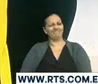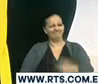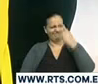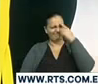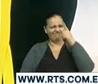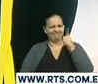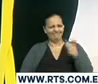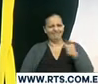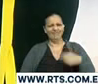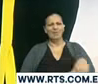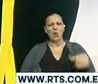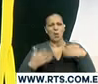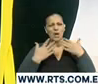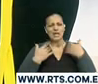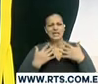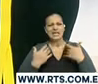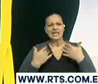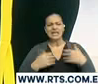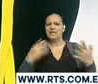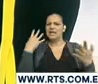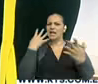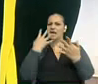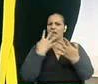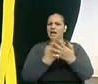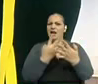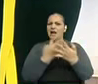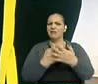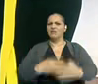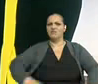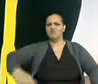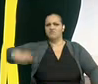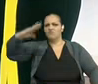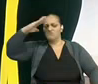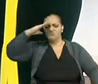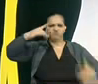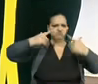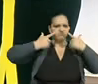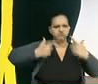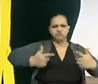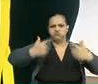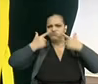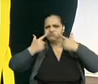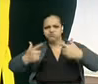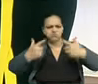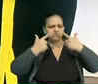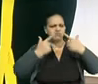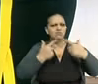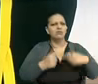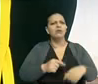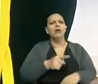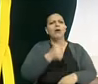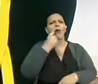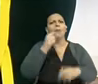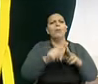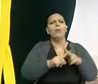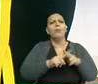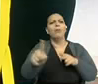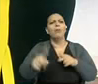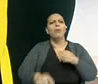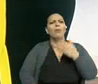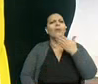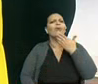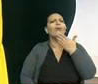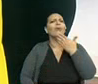existe tanta seguridad, donde existe vigilancia por arriba, por los lados, por todos lados? Obviamente tiene que